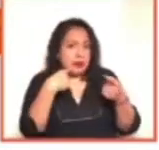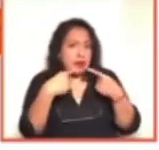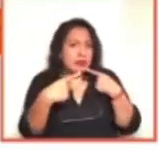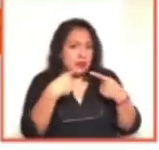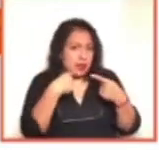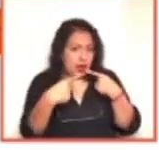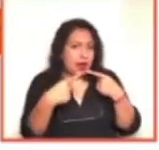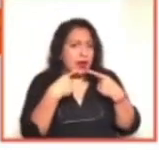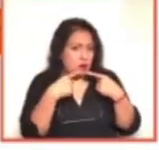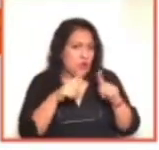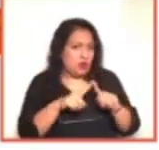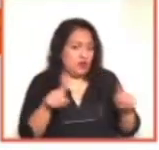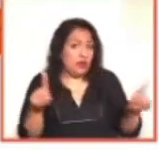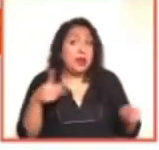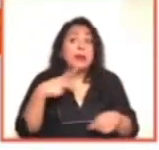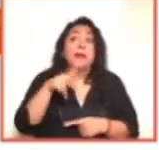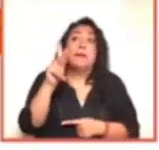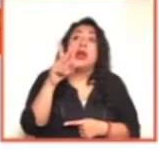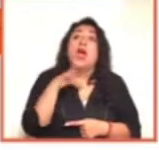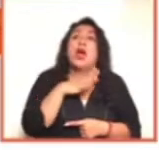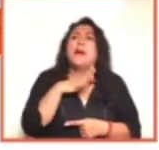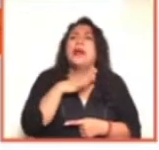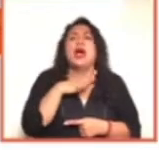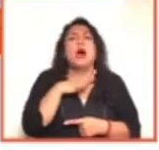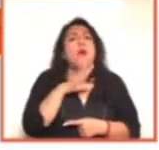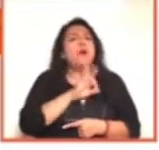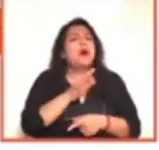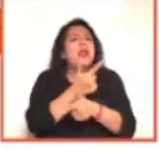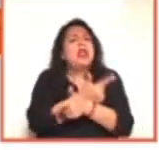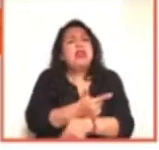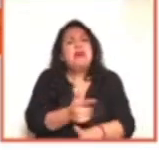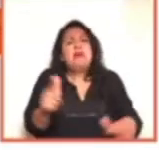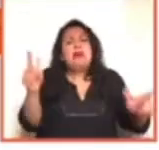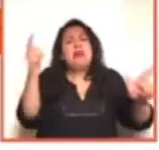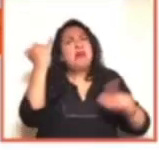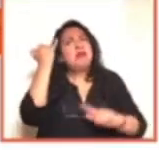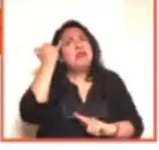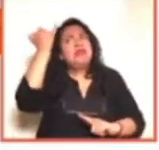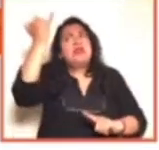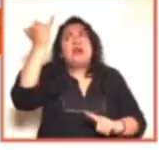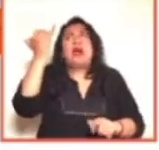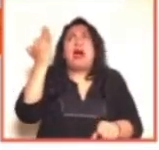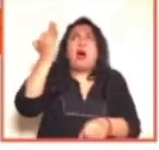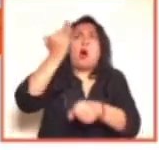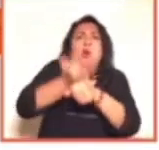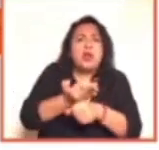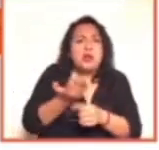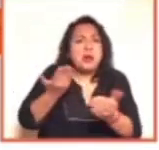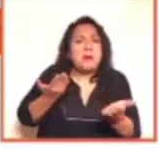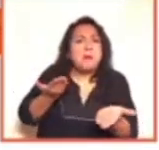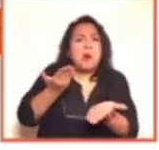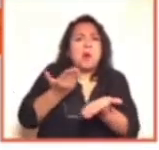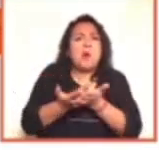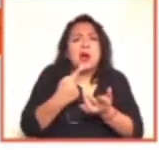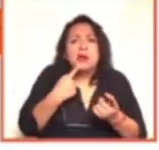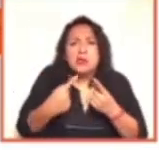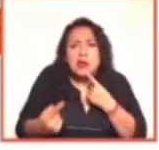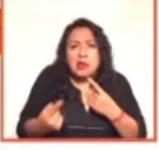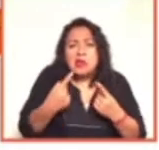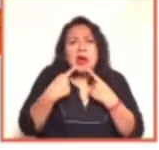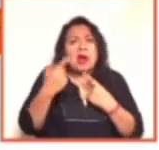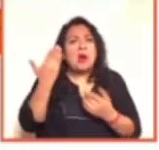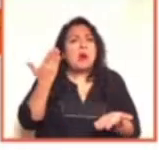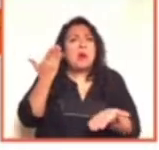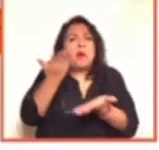pero teníamos esta libertad de improvisar, de proponer diálogos, de proponer acciones. Y dentro de